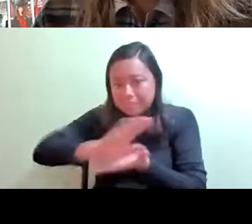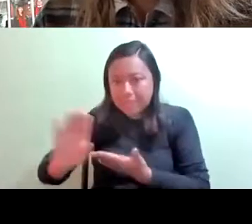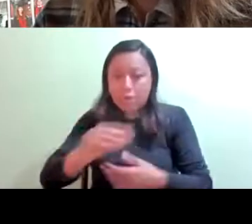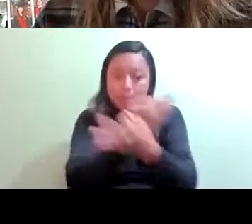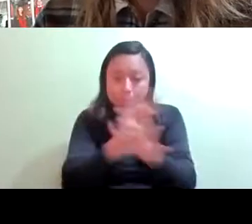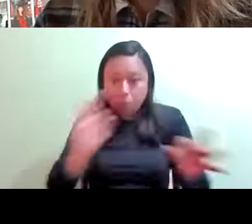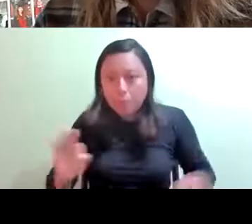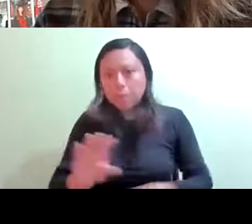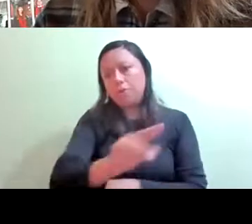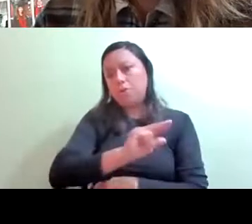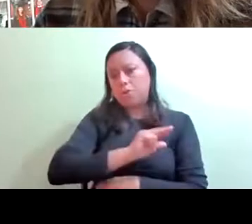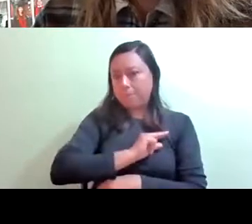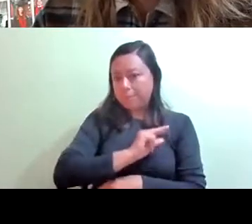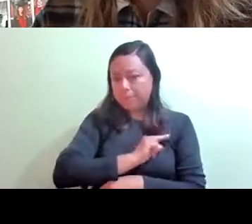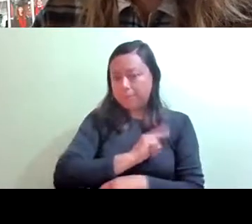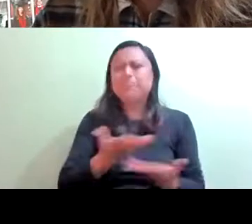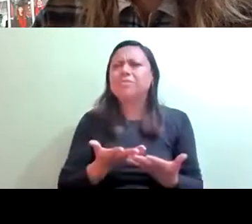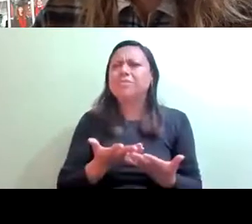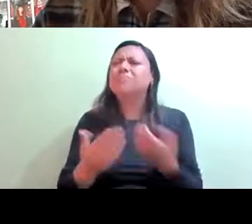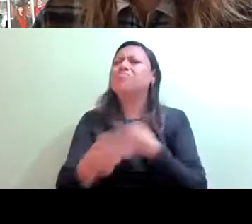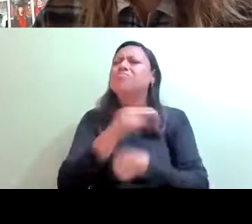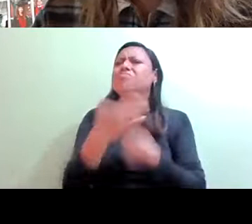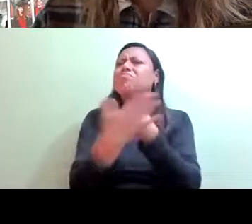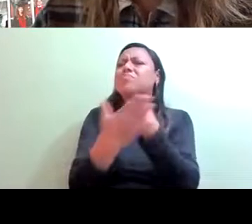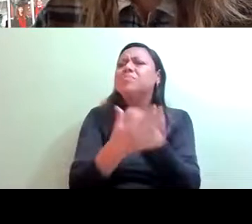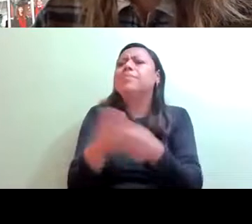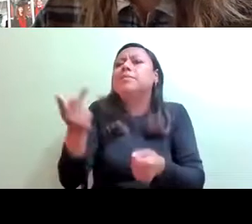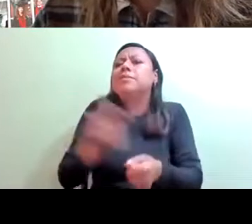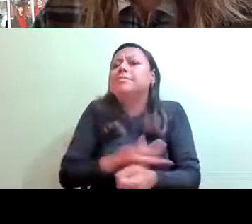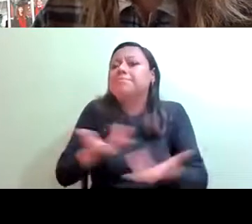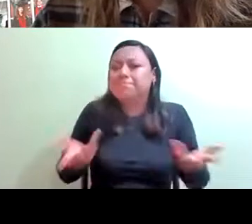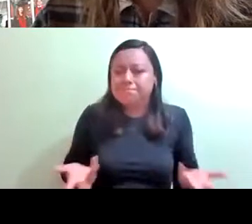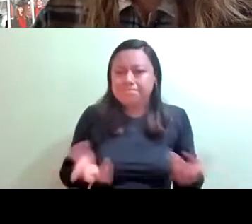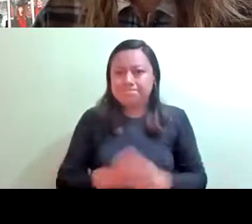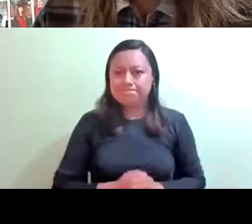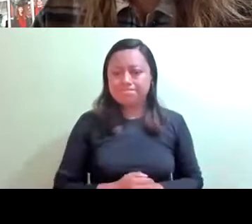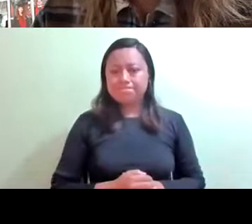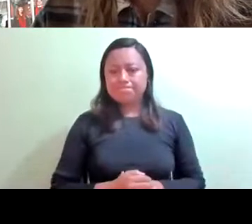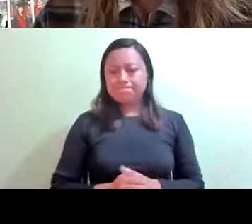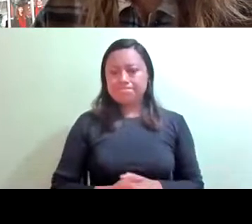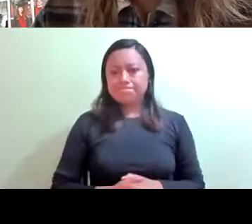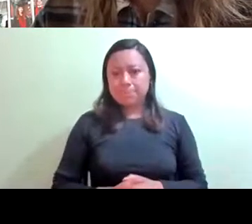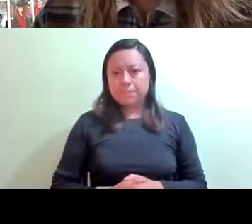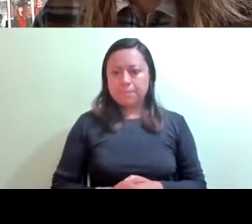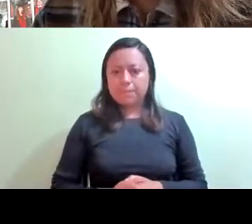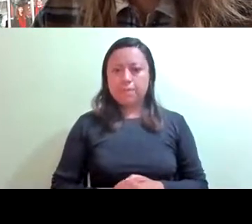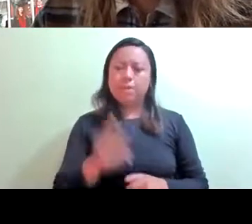privada. ¿Qué nos espera en ese sentido, doctor? Me gustaría mucho escuchar sus puntos de vista sobre estos temas.